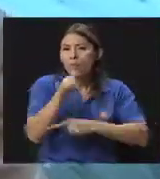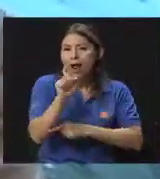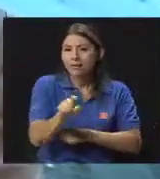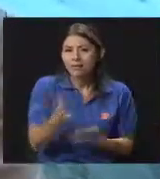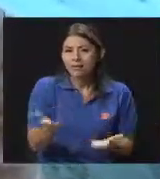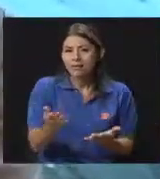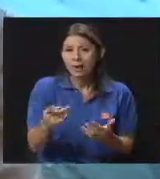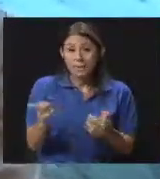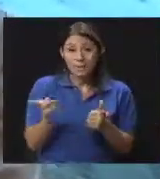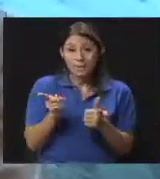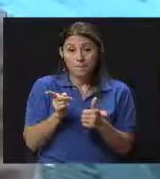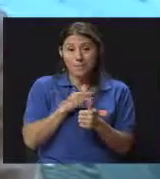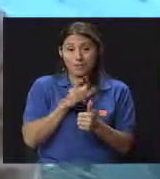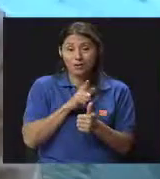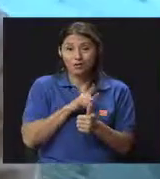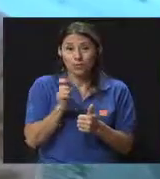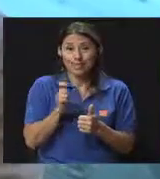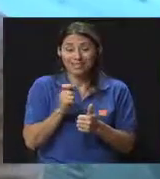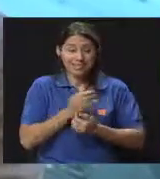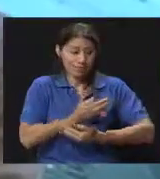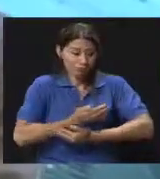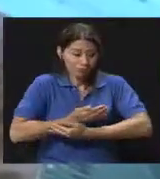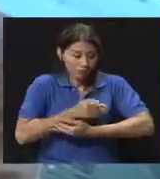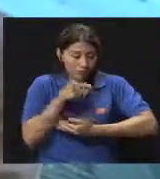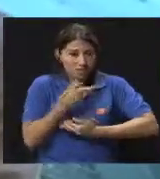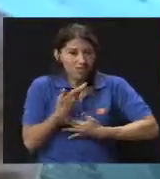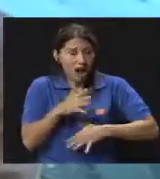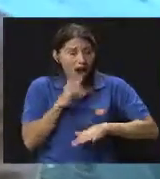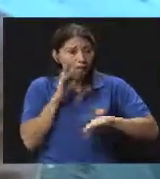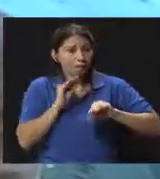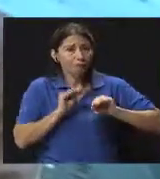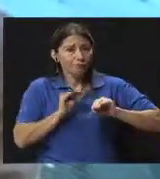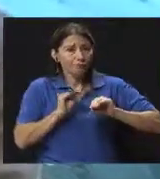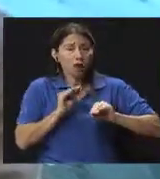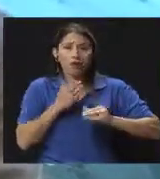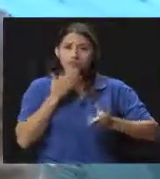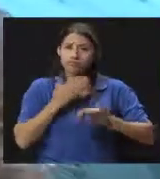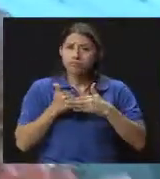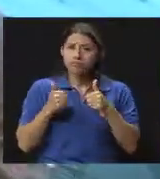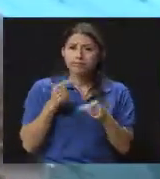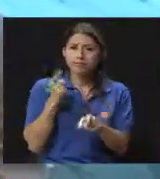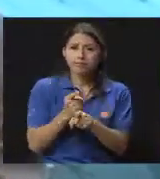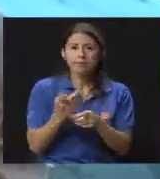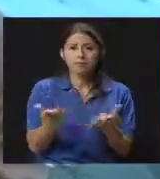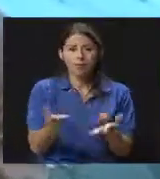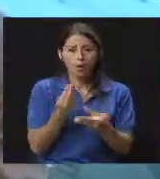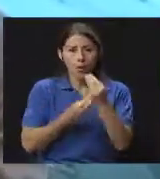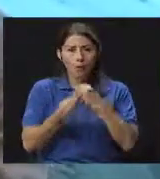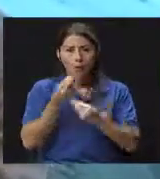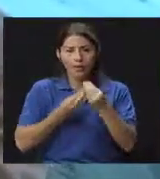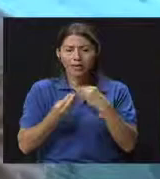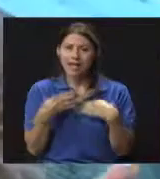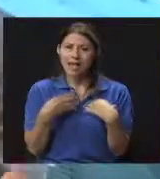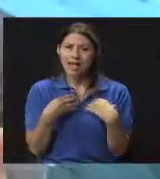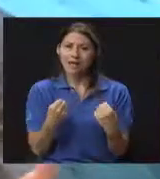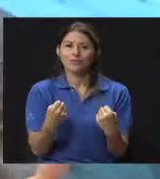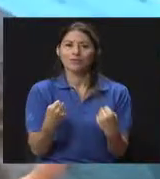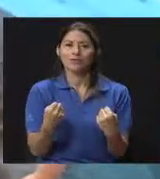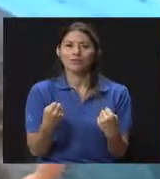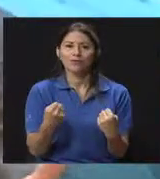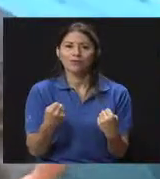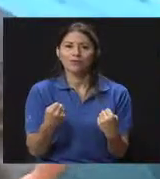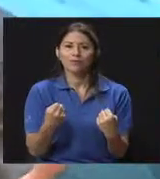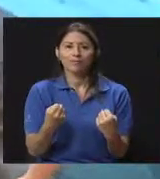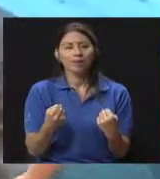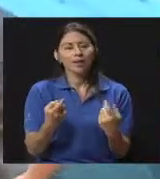desde los primeros meses de vida y así garantizar un adecuado estado nutricional en los niños y niñas y, por lo tanto, una salud